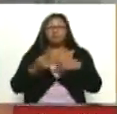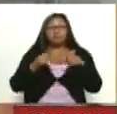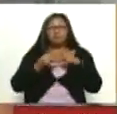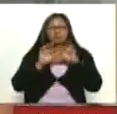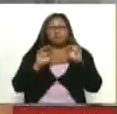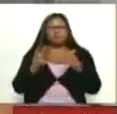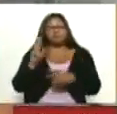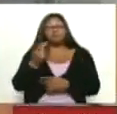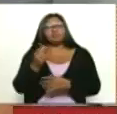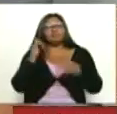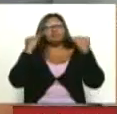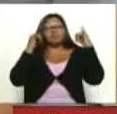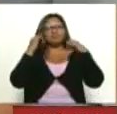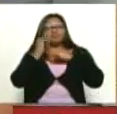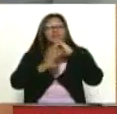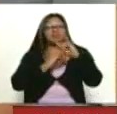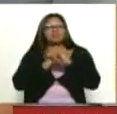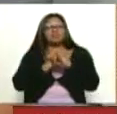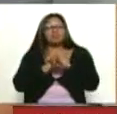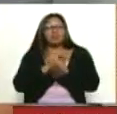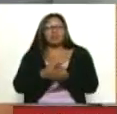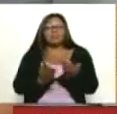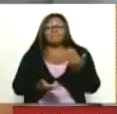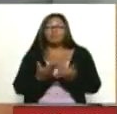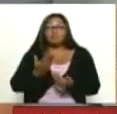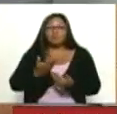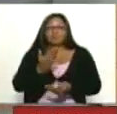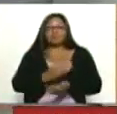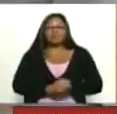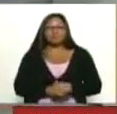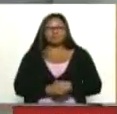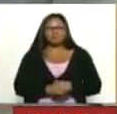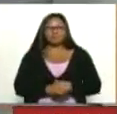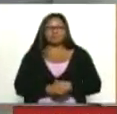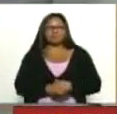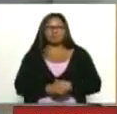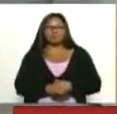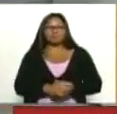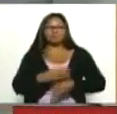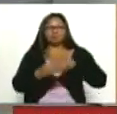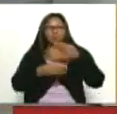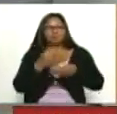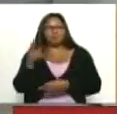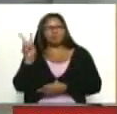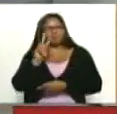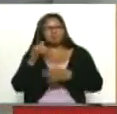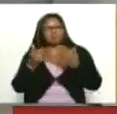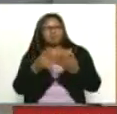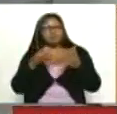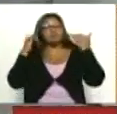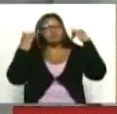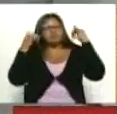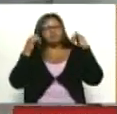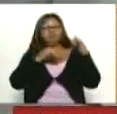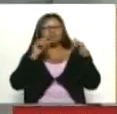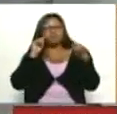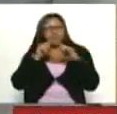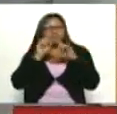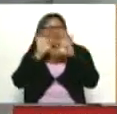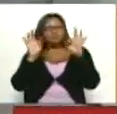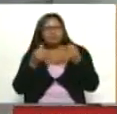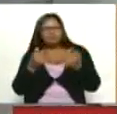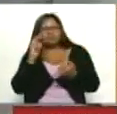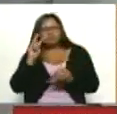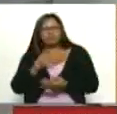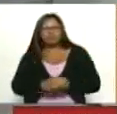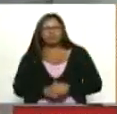Festival Internacional de Teatro Progresista tan importante. ¿Cómo Venezuela se involucra en este festival y de qué manera estamos viendo